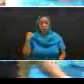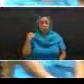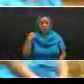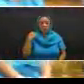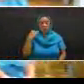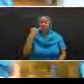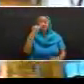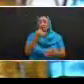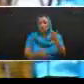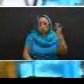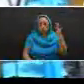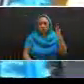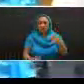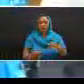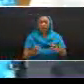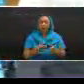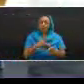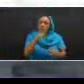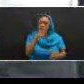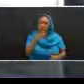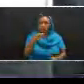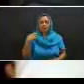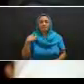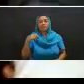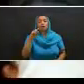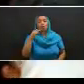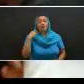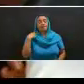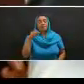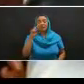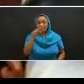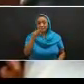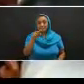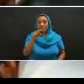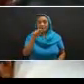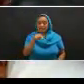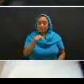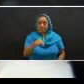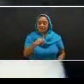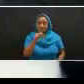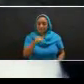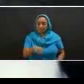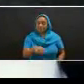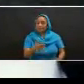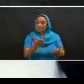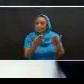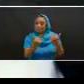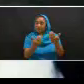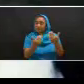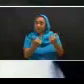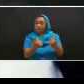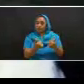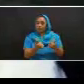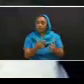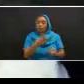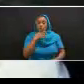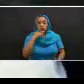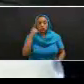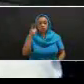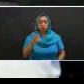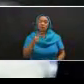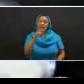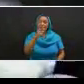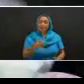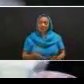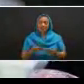Pero para ti es este momento, este llamado para que vengas, porque Dios te va a dar